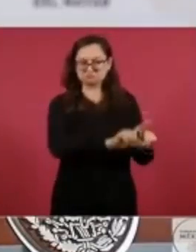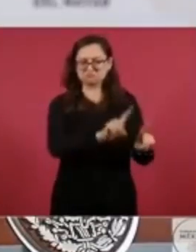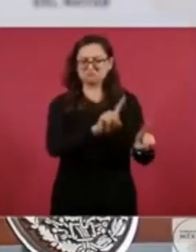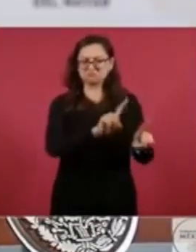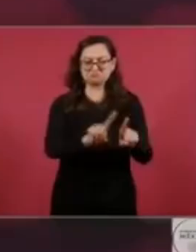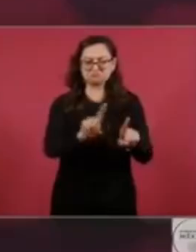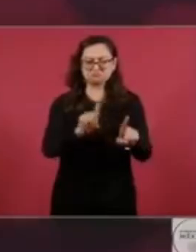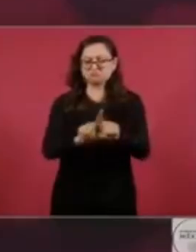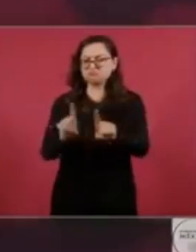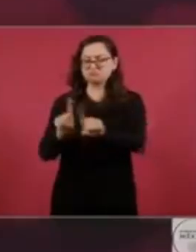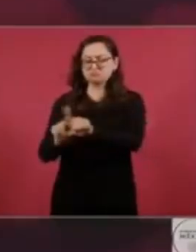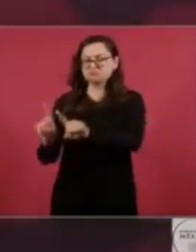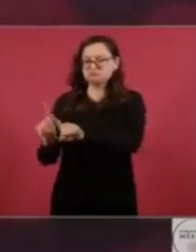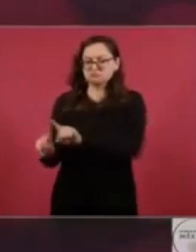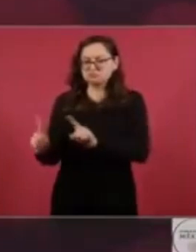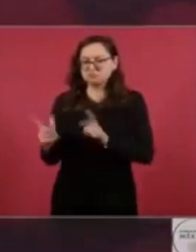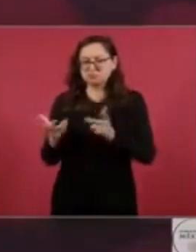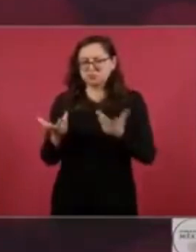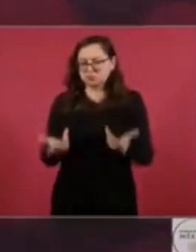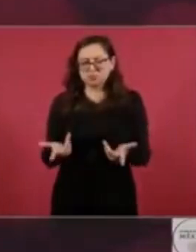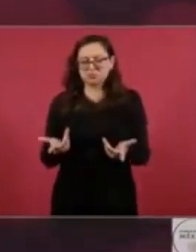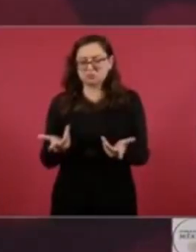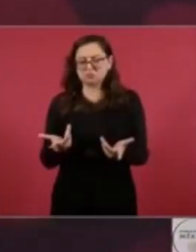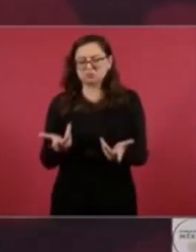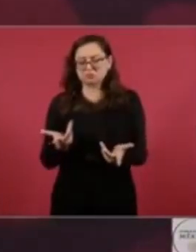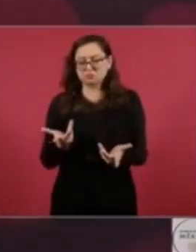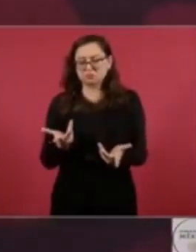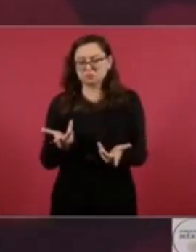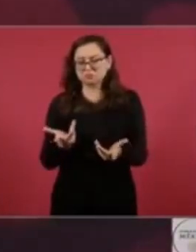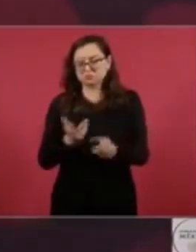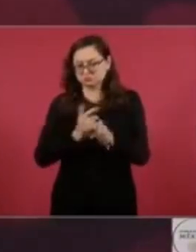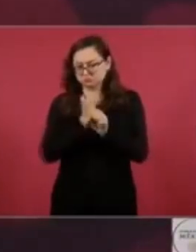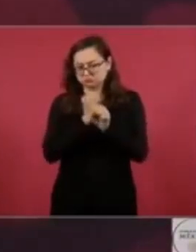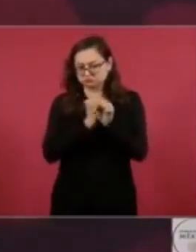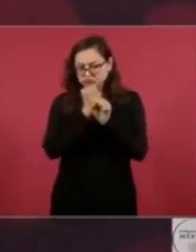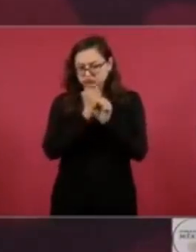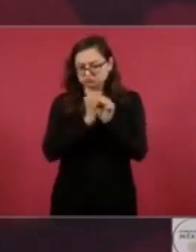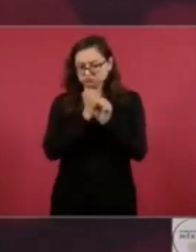llevan a cabo este tipo